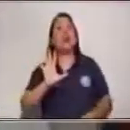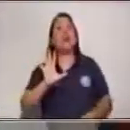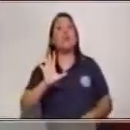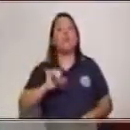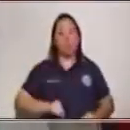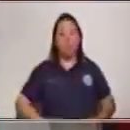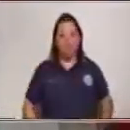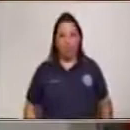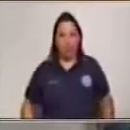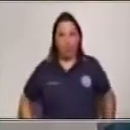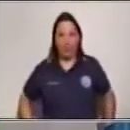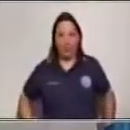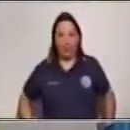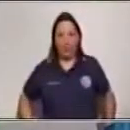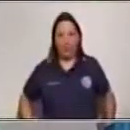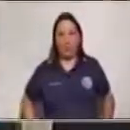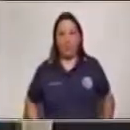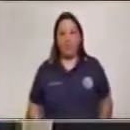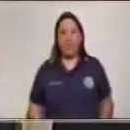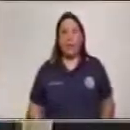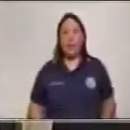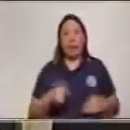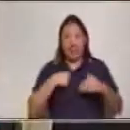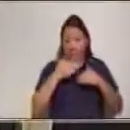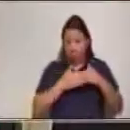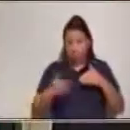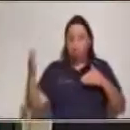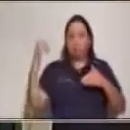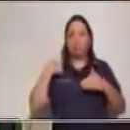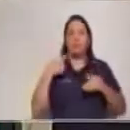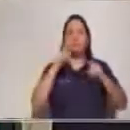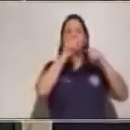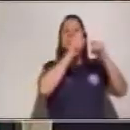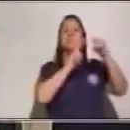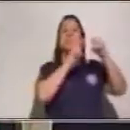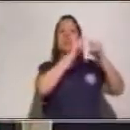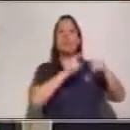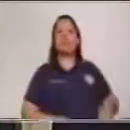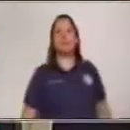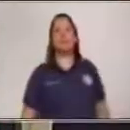5 y procedemos a dividir.